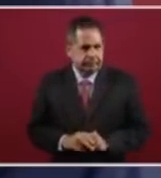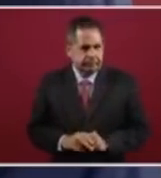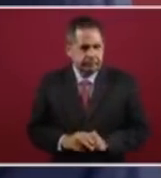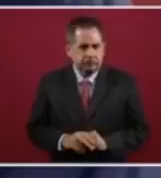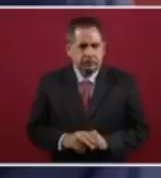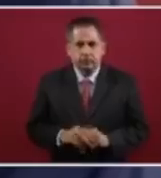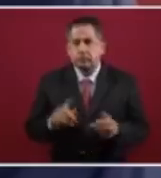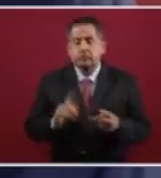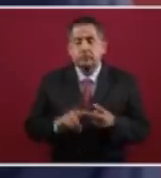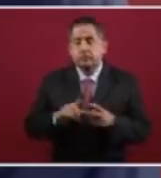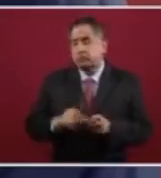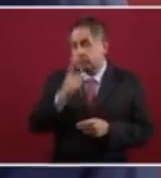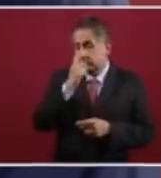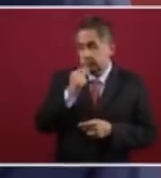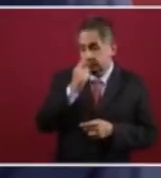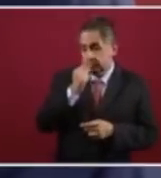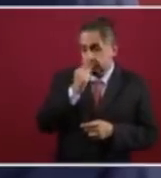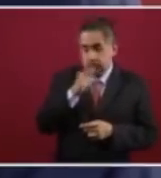la policía,